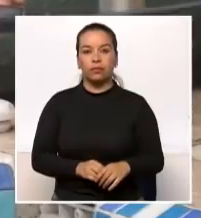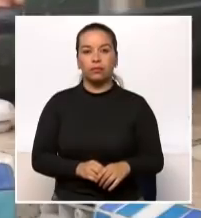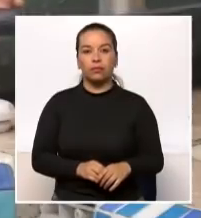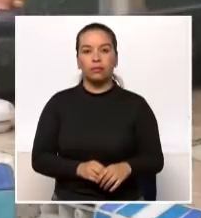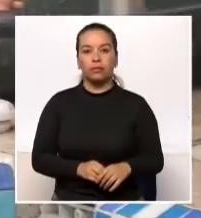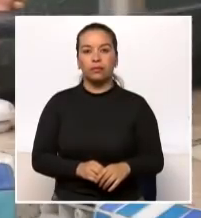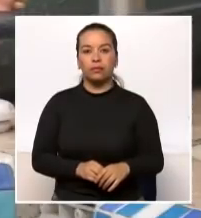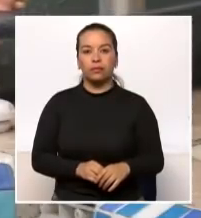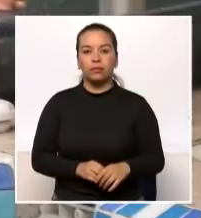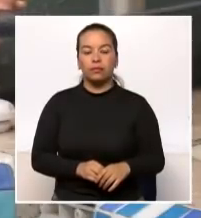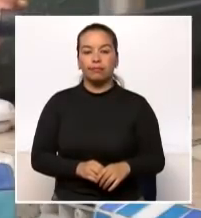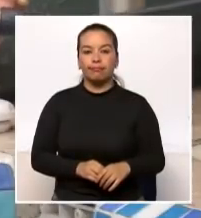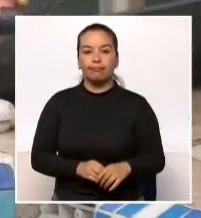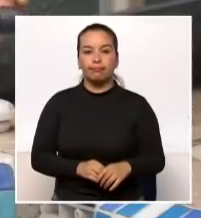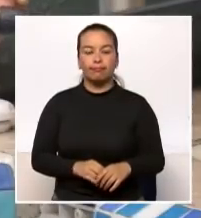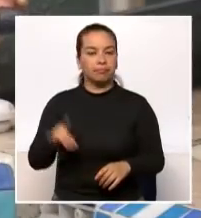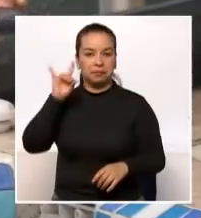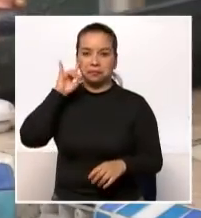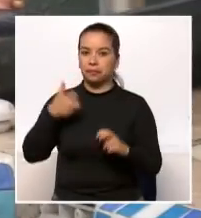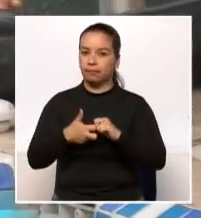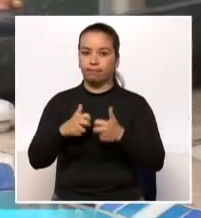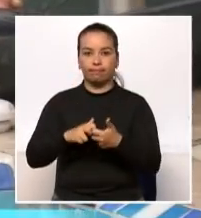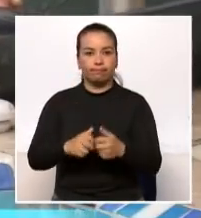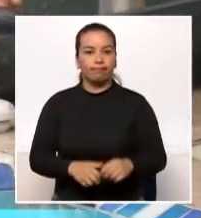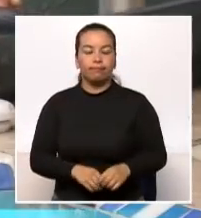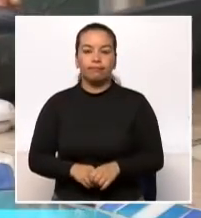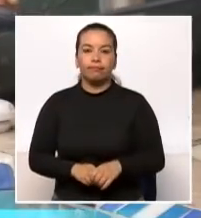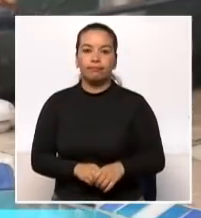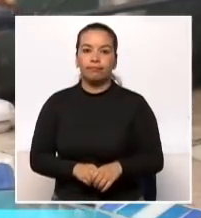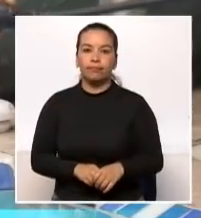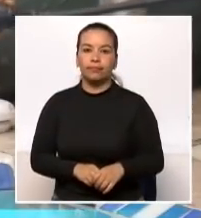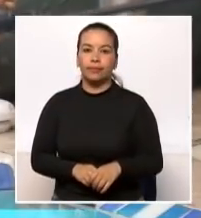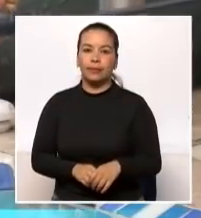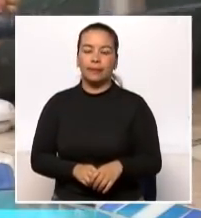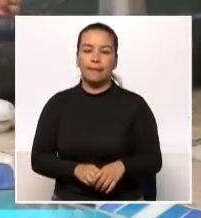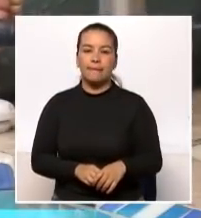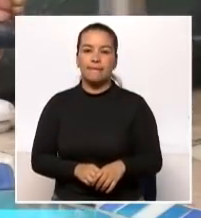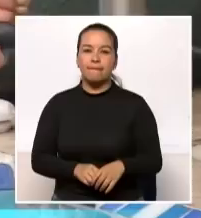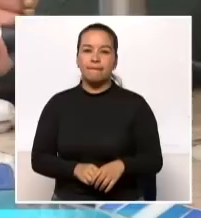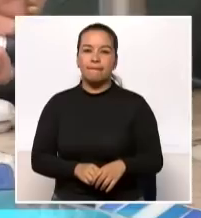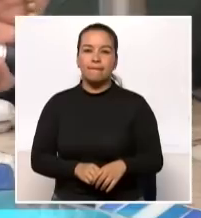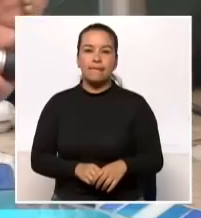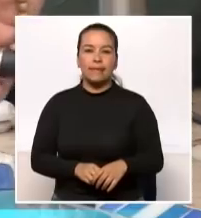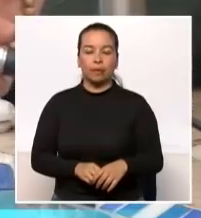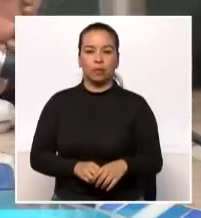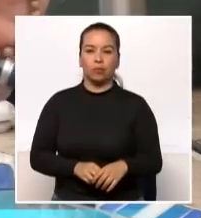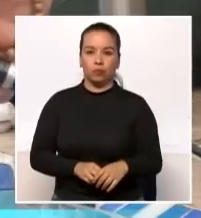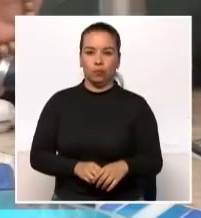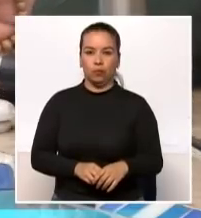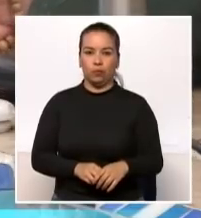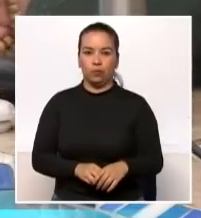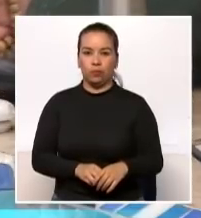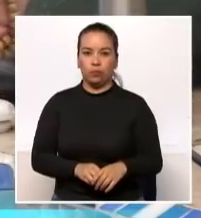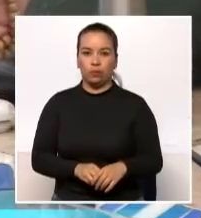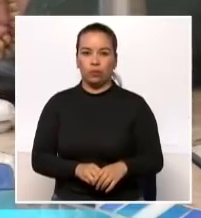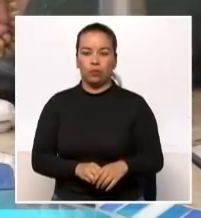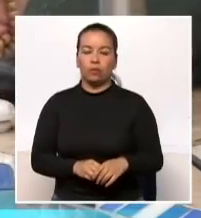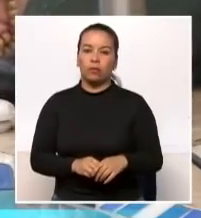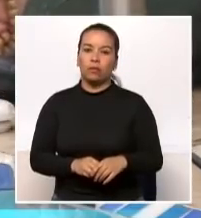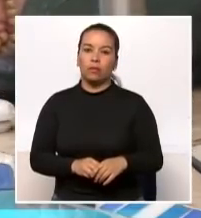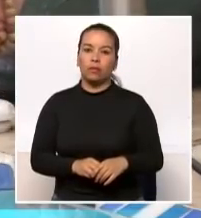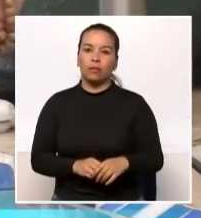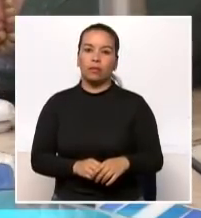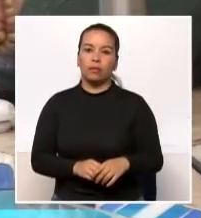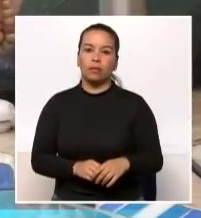muy especial como darle los agradecimientos a usted, porque gracias a sus programas y a que mi mamá los estaba viendo, digamos que ha empezado como a generar